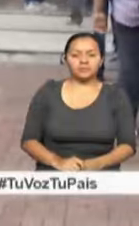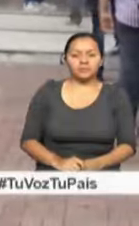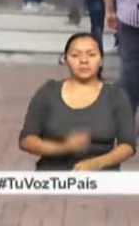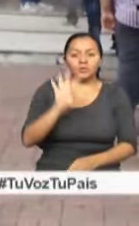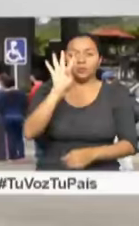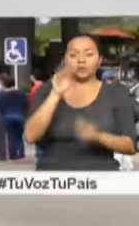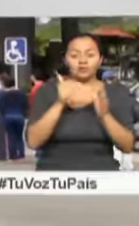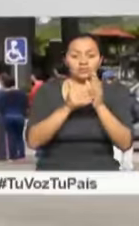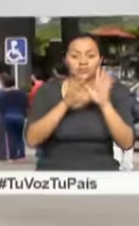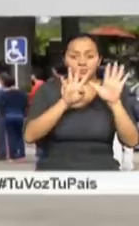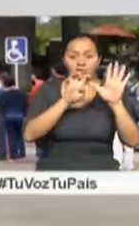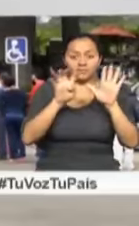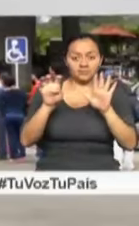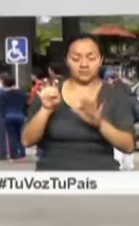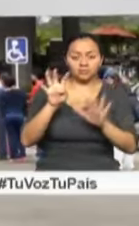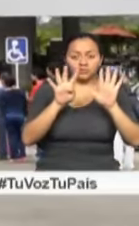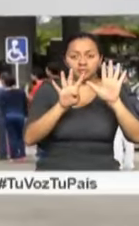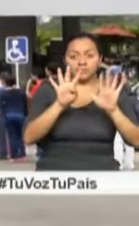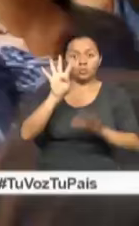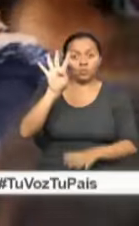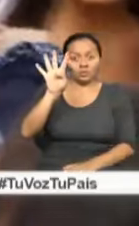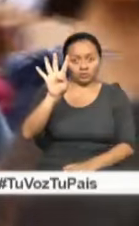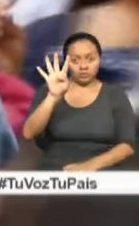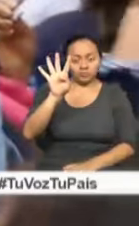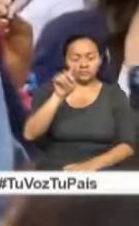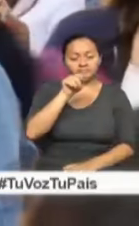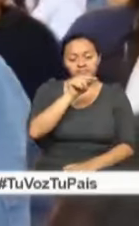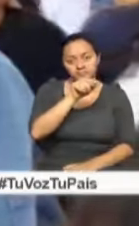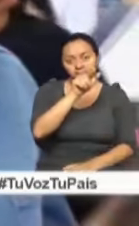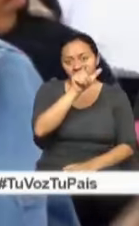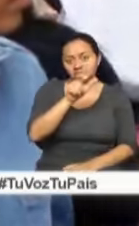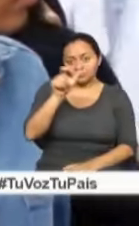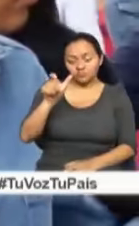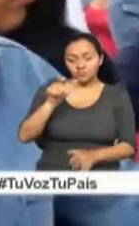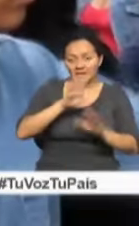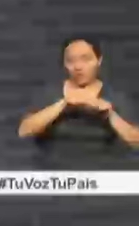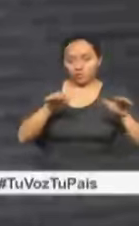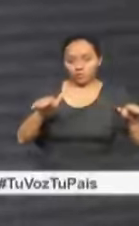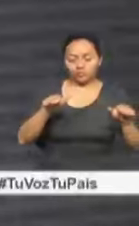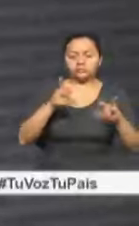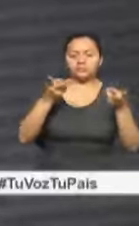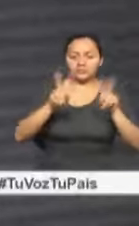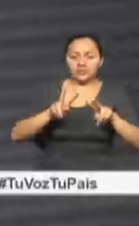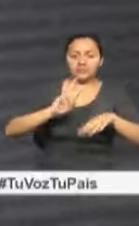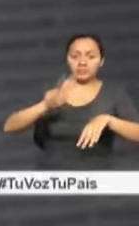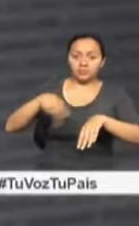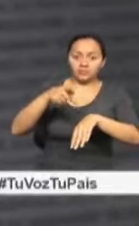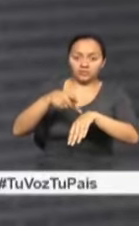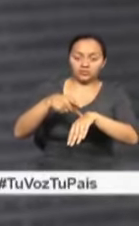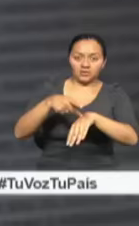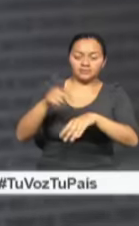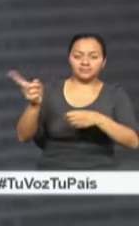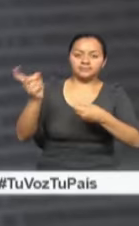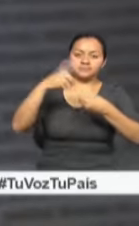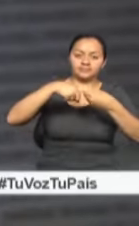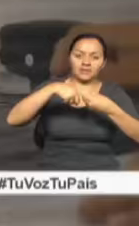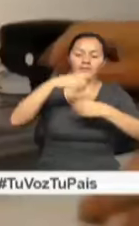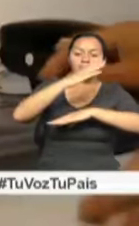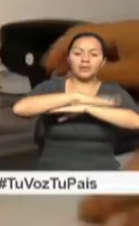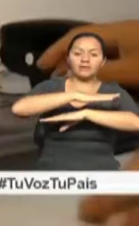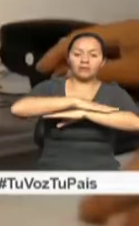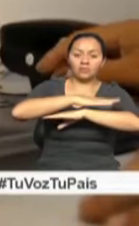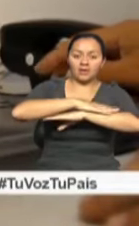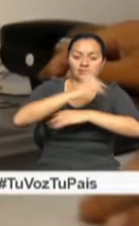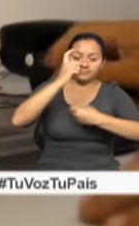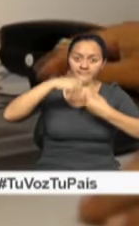4.994 estudiantes y profesionales de las carreras de medicina y odontología se inscribieron en la plataforma del Consejo de Evaluación, Acreditación